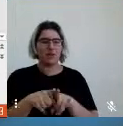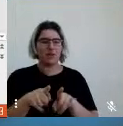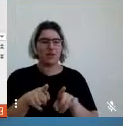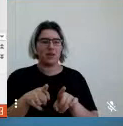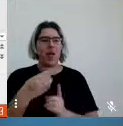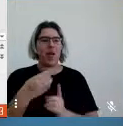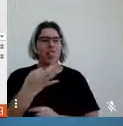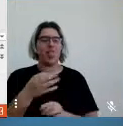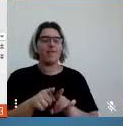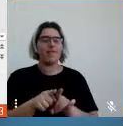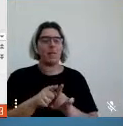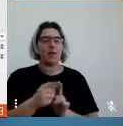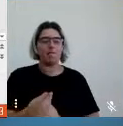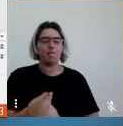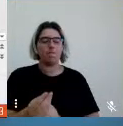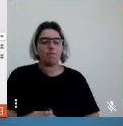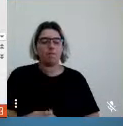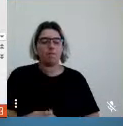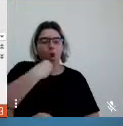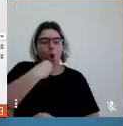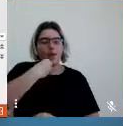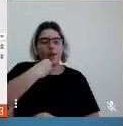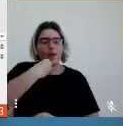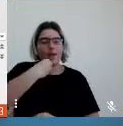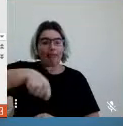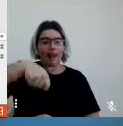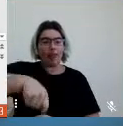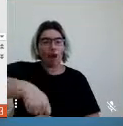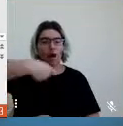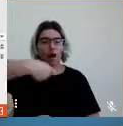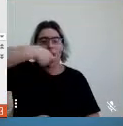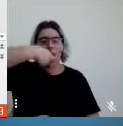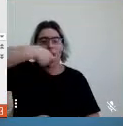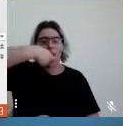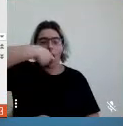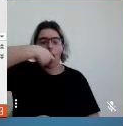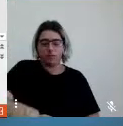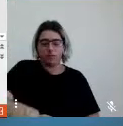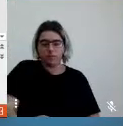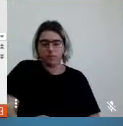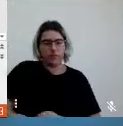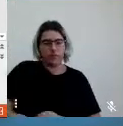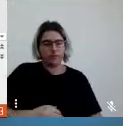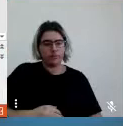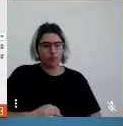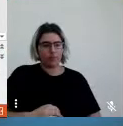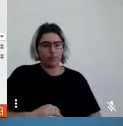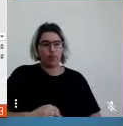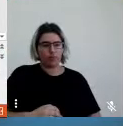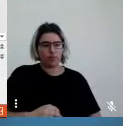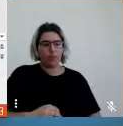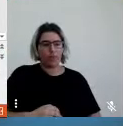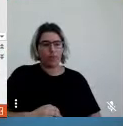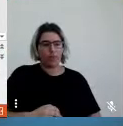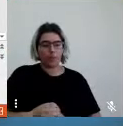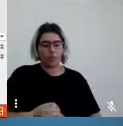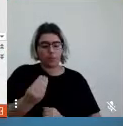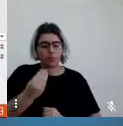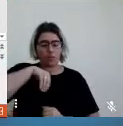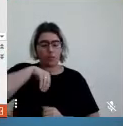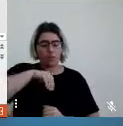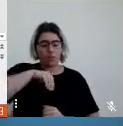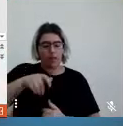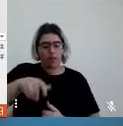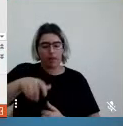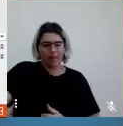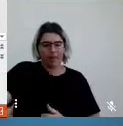porque a veces estamos comiendo y no nos damos cuenta de que el utensilio ni lo estamos dejando. En este